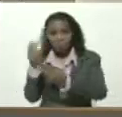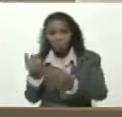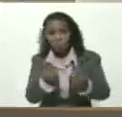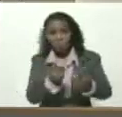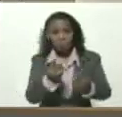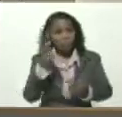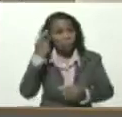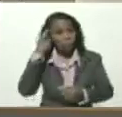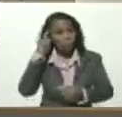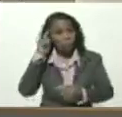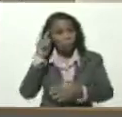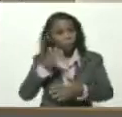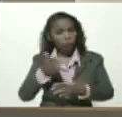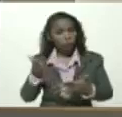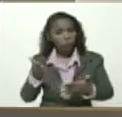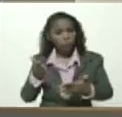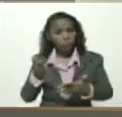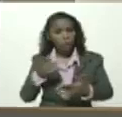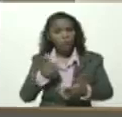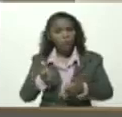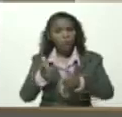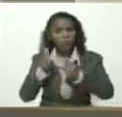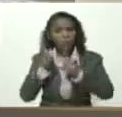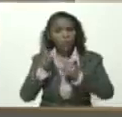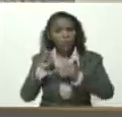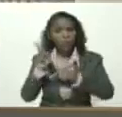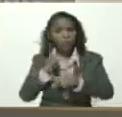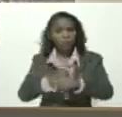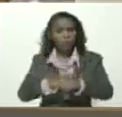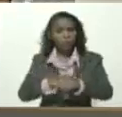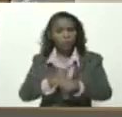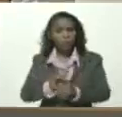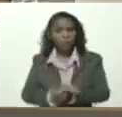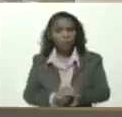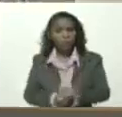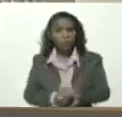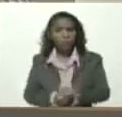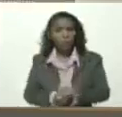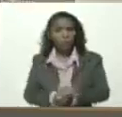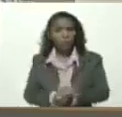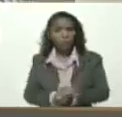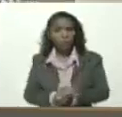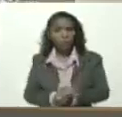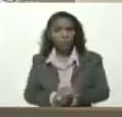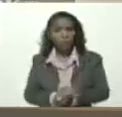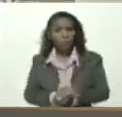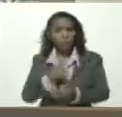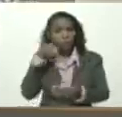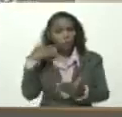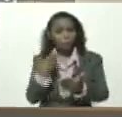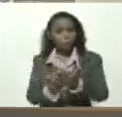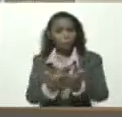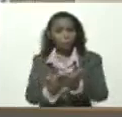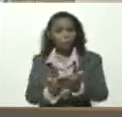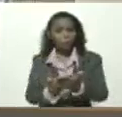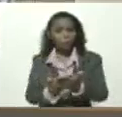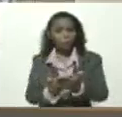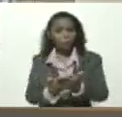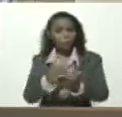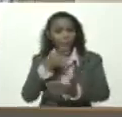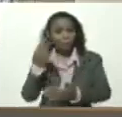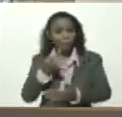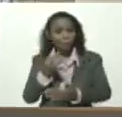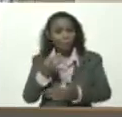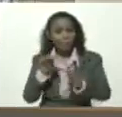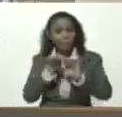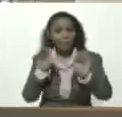recuerden que son las autoridades que en ese momento, ¿verdad?, se constituyen, ¿verdad?, en